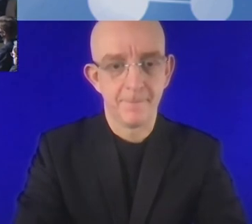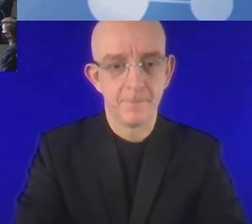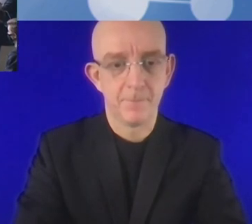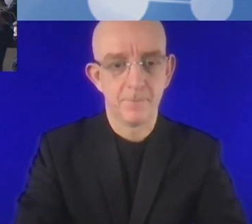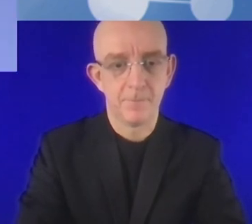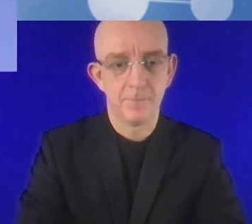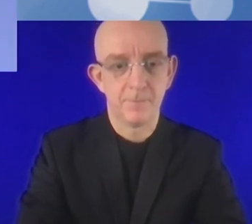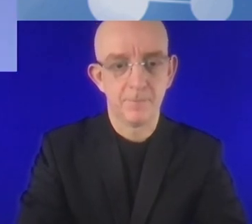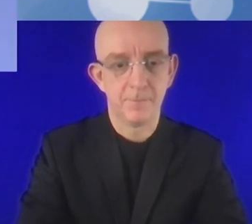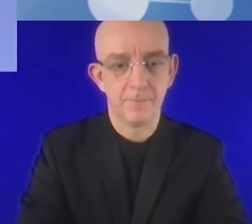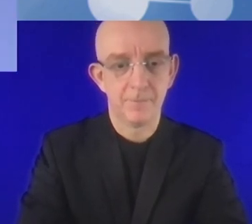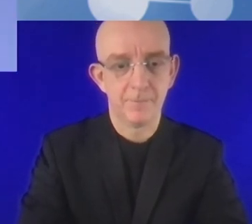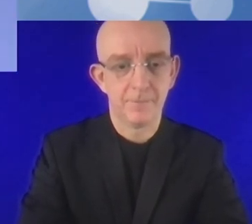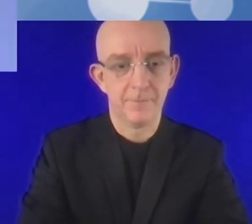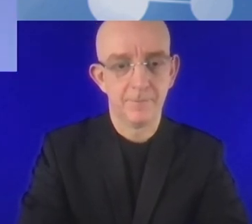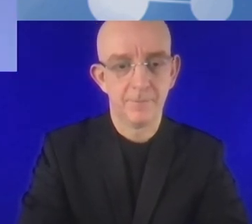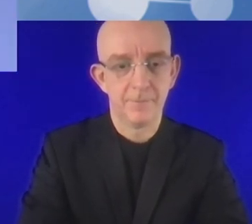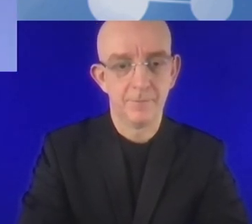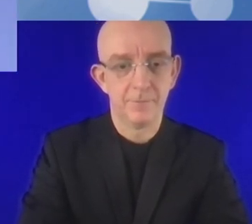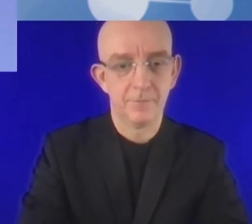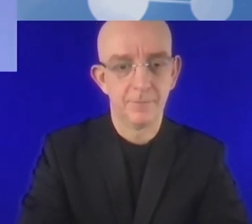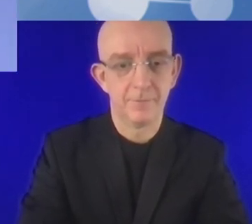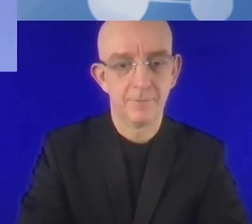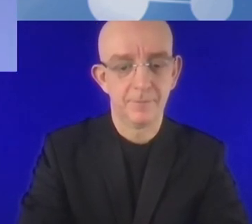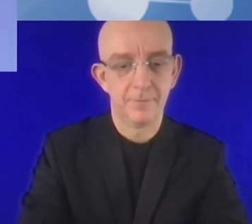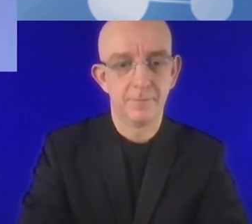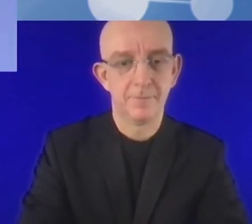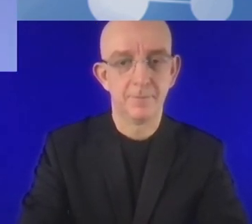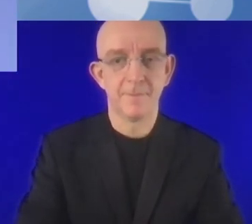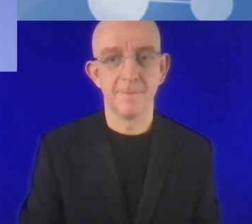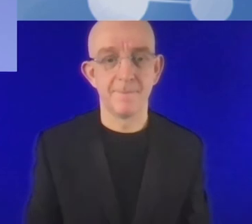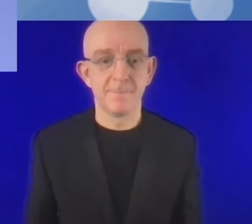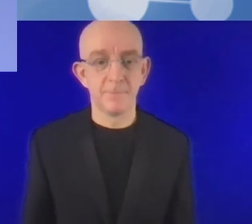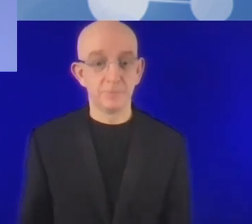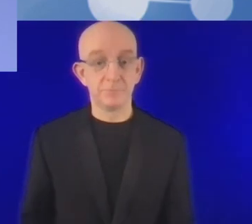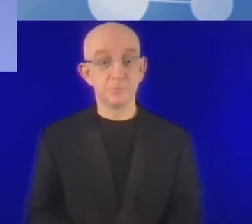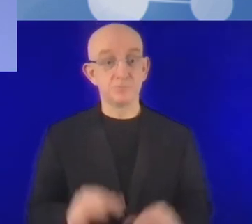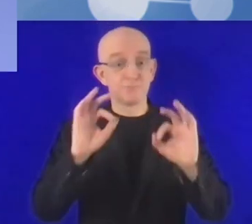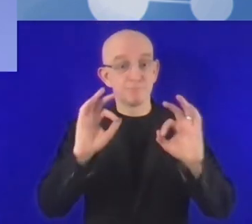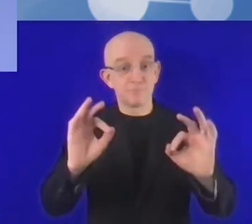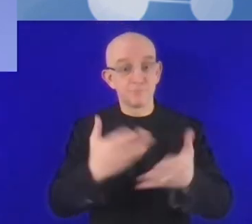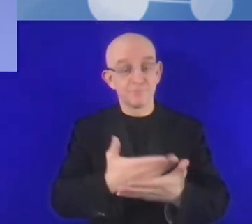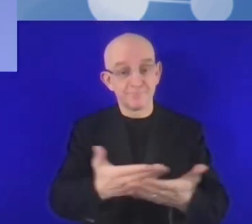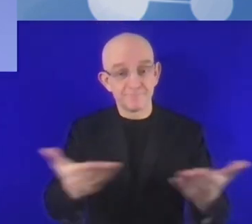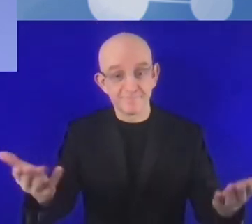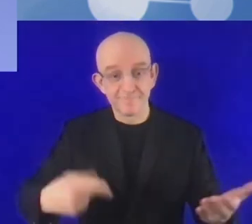gentlemen, muchas gracias a Ingol Wunder por su presentación, por su actuación.